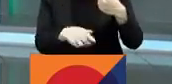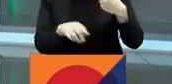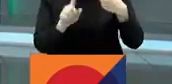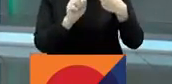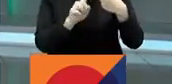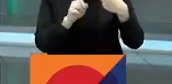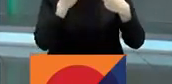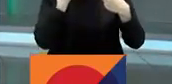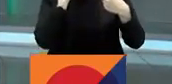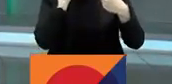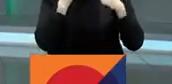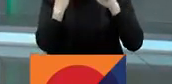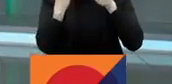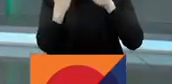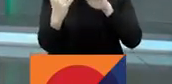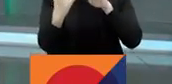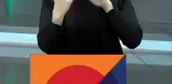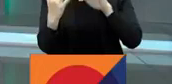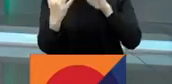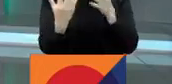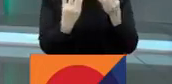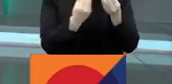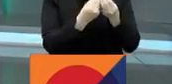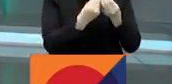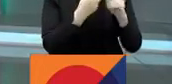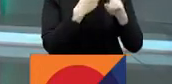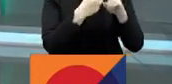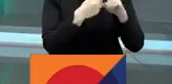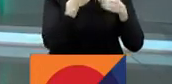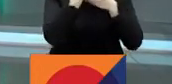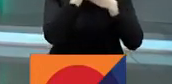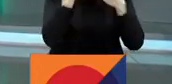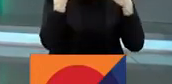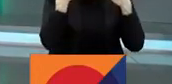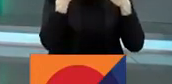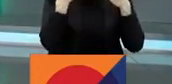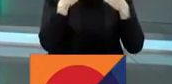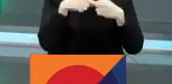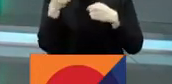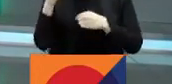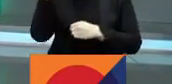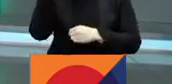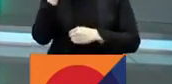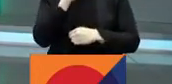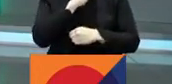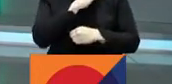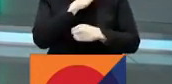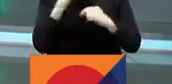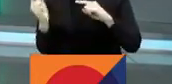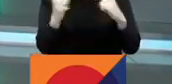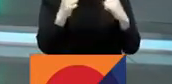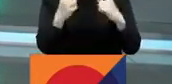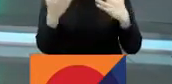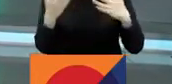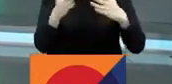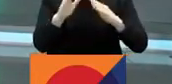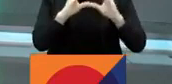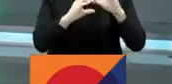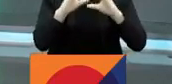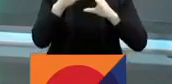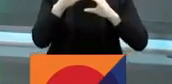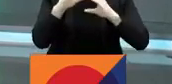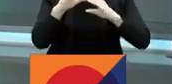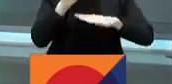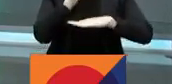combates del Ejército Nacional contra las disidencias de las FARC en Argelia, Cauca. 14 integrantes de la estructura Carlos Patiño fueron